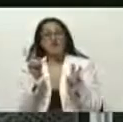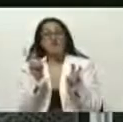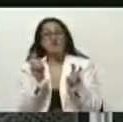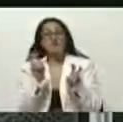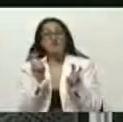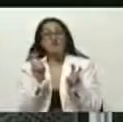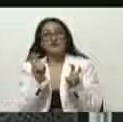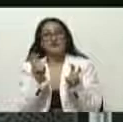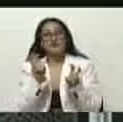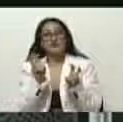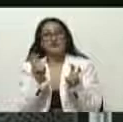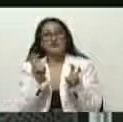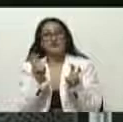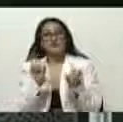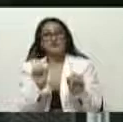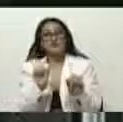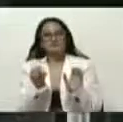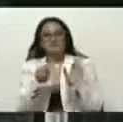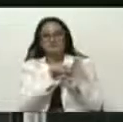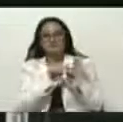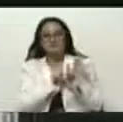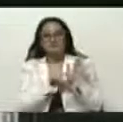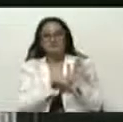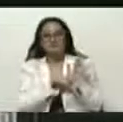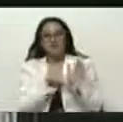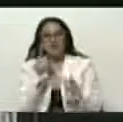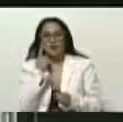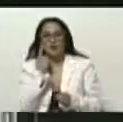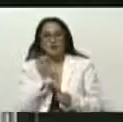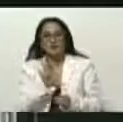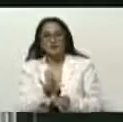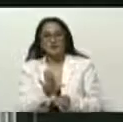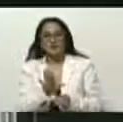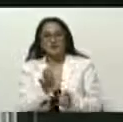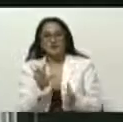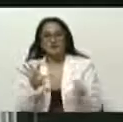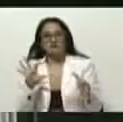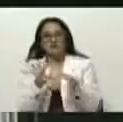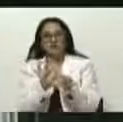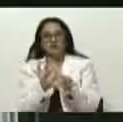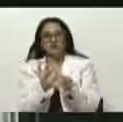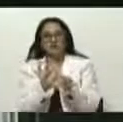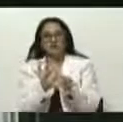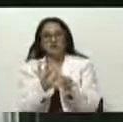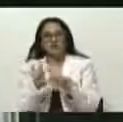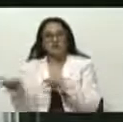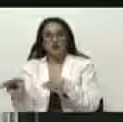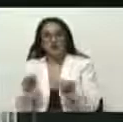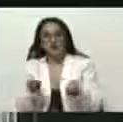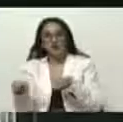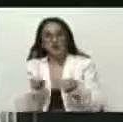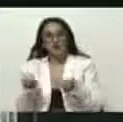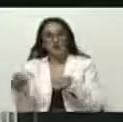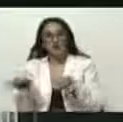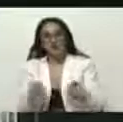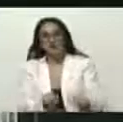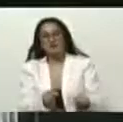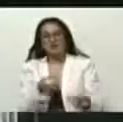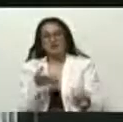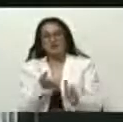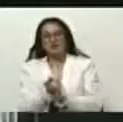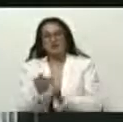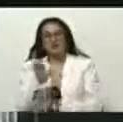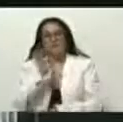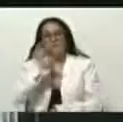relato establecido en forma tradicional para mantener los lazos de dominación sobre nuestros países